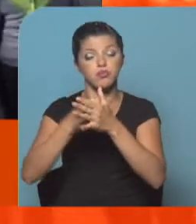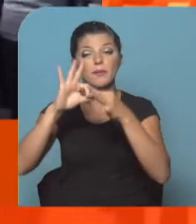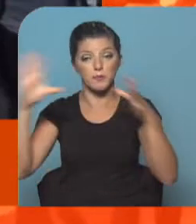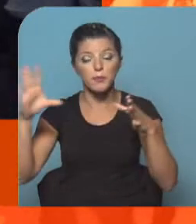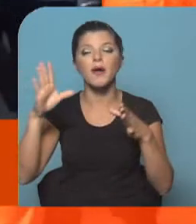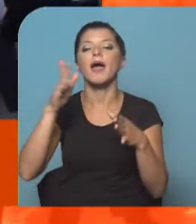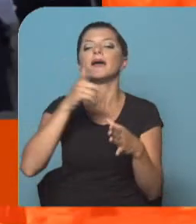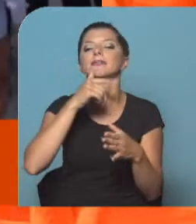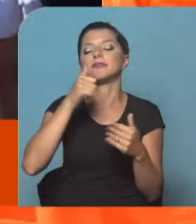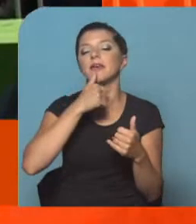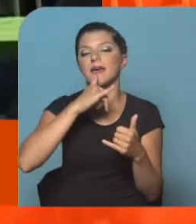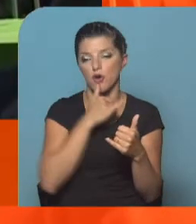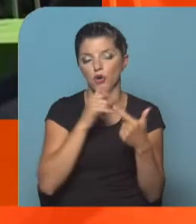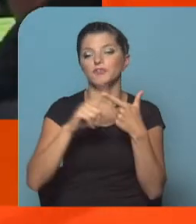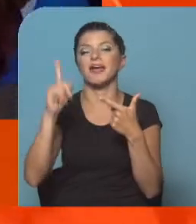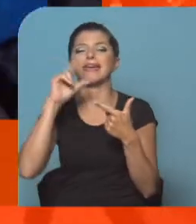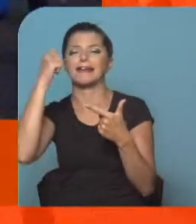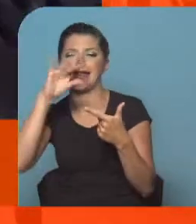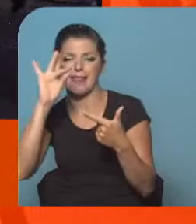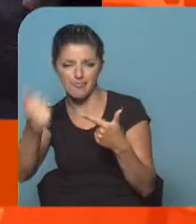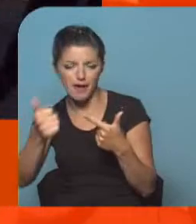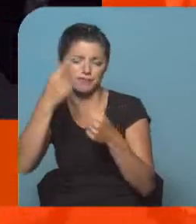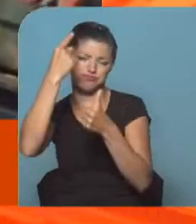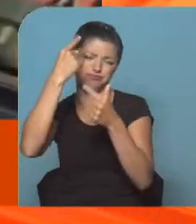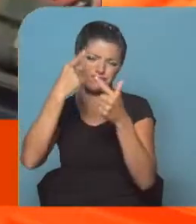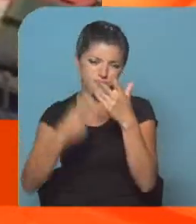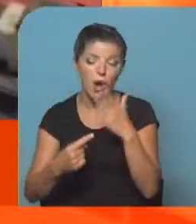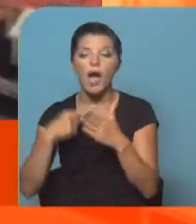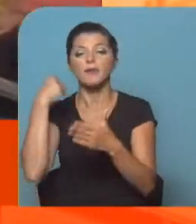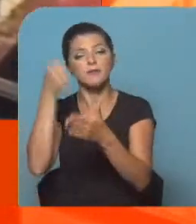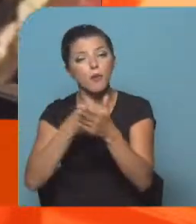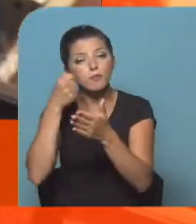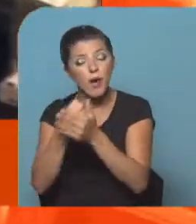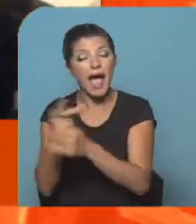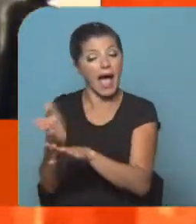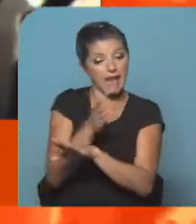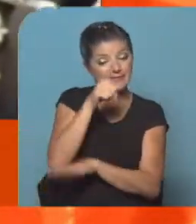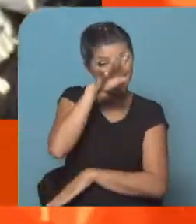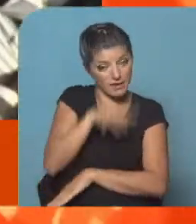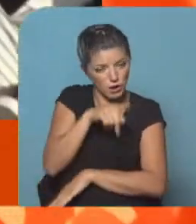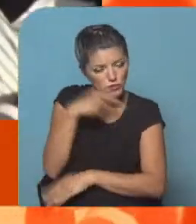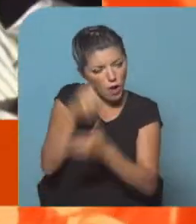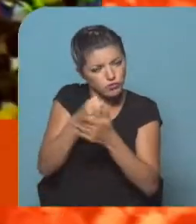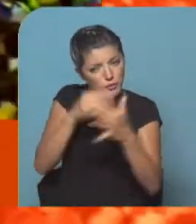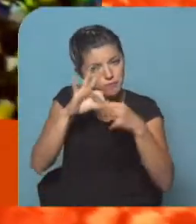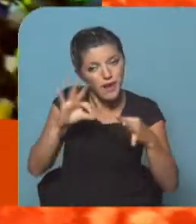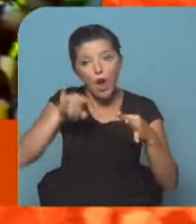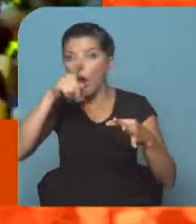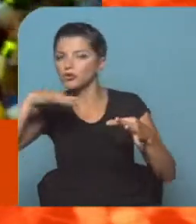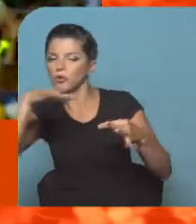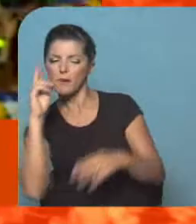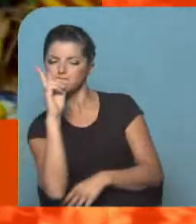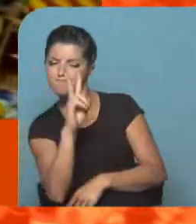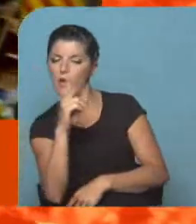Escocia, Irlanda del Norte, Córcega. El intento independentista de Cataluña puso en foco a otras regiones del resto